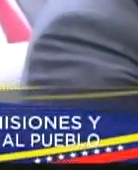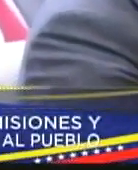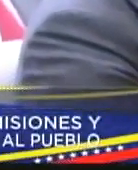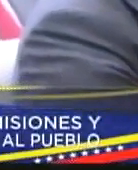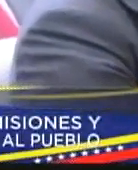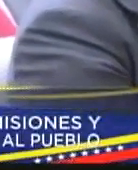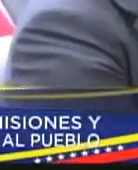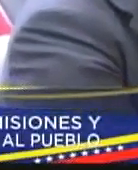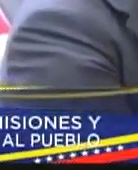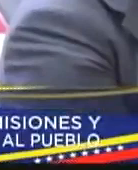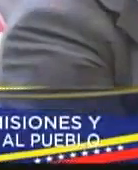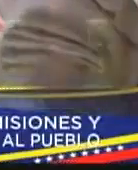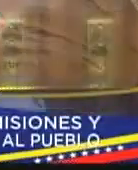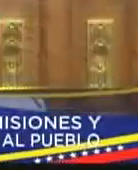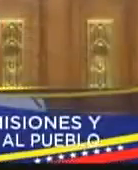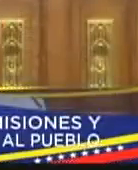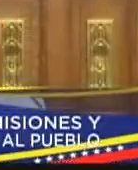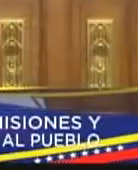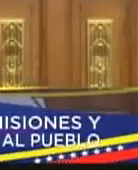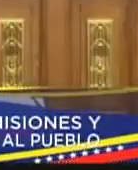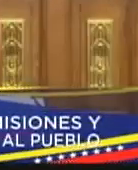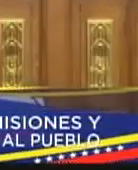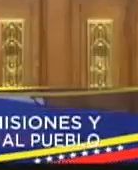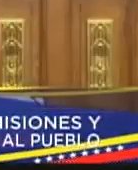golpe adultos